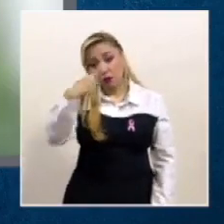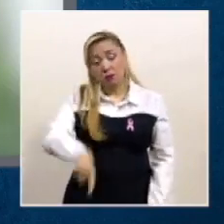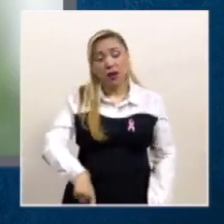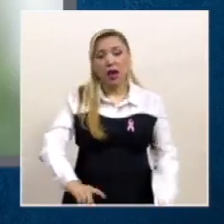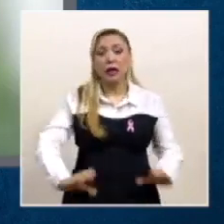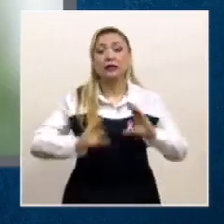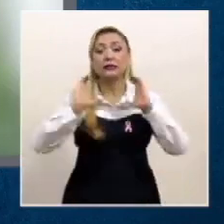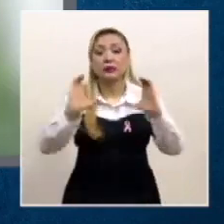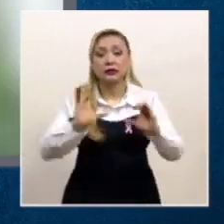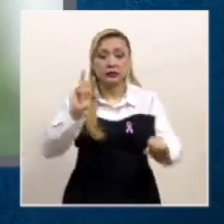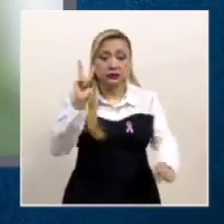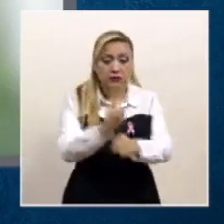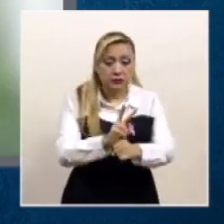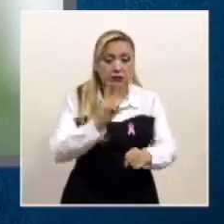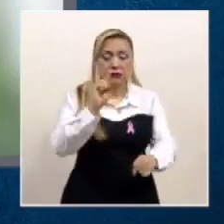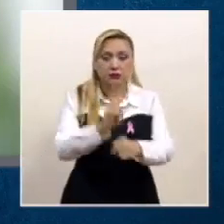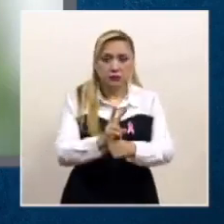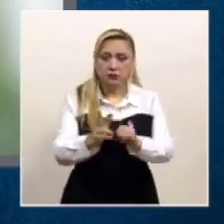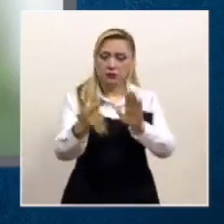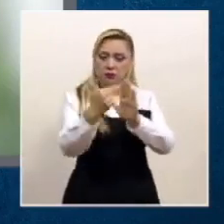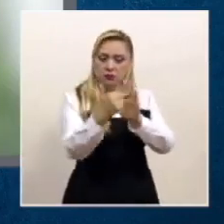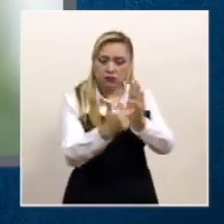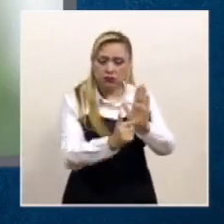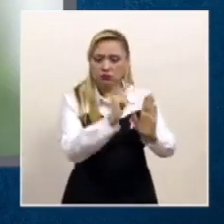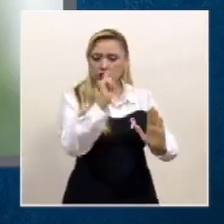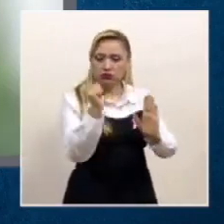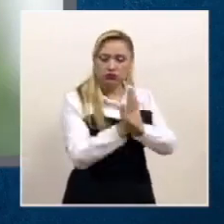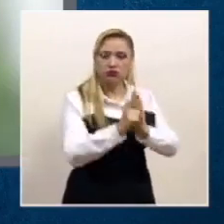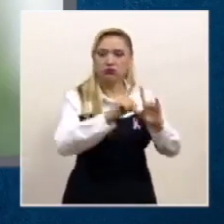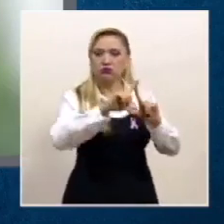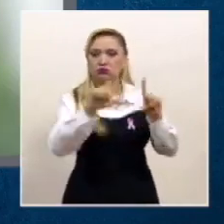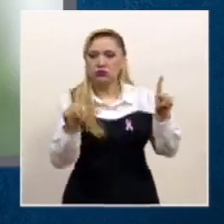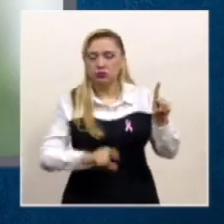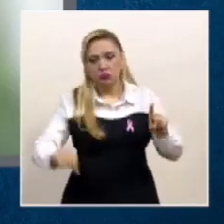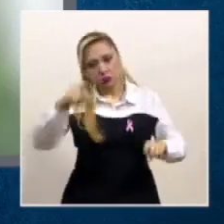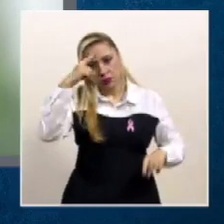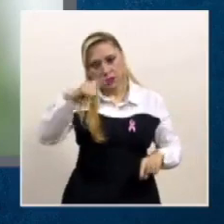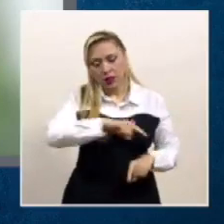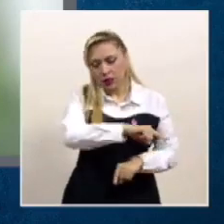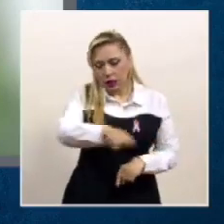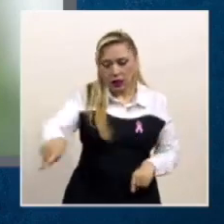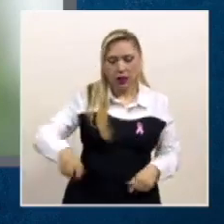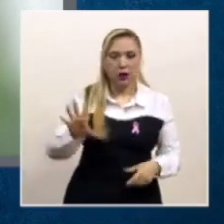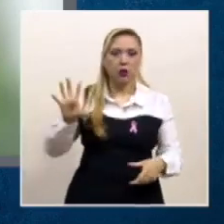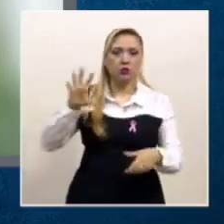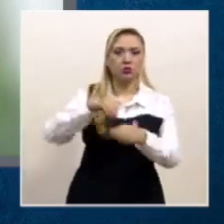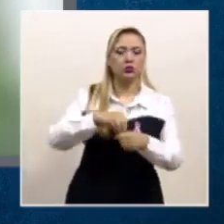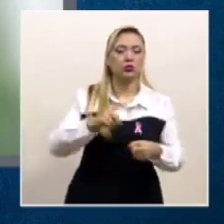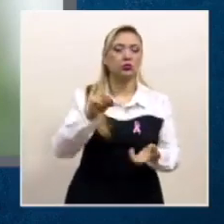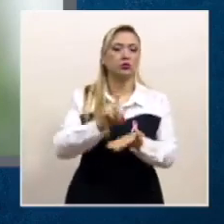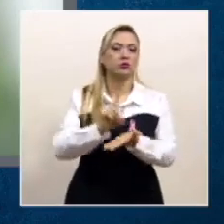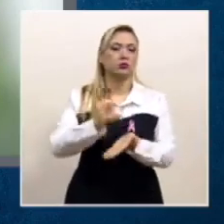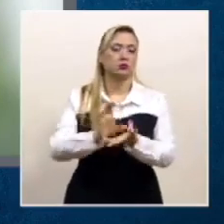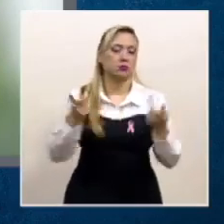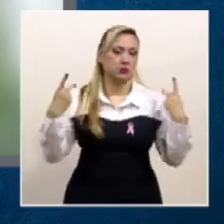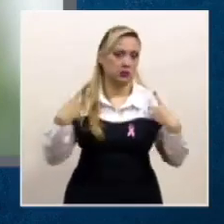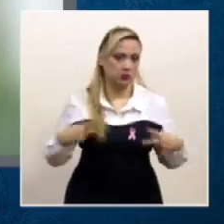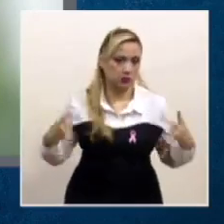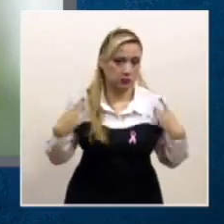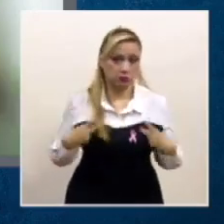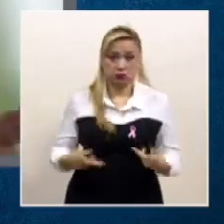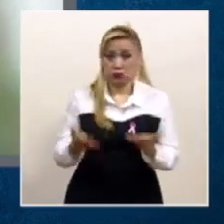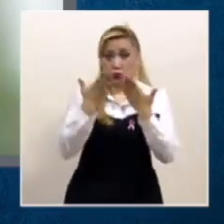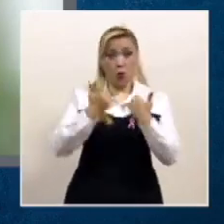responsabilidades, establecer la política nacional para el desarrollo y la inclusión de las personas con discapacidad. Y si no hay